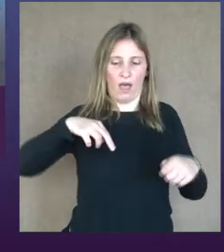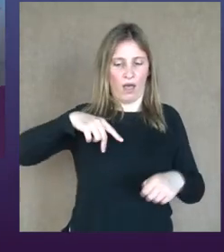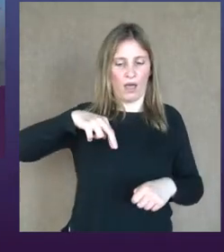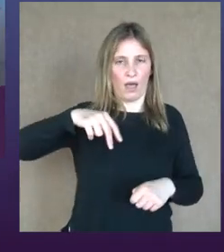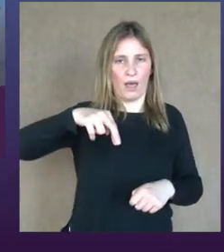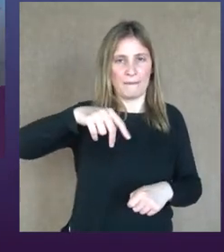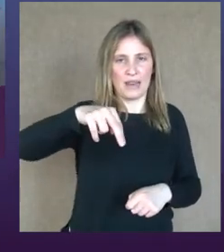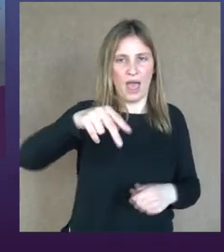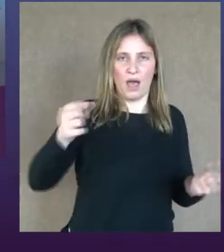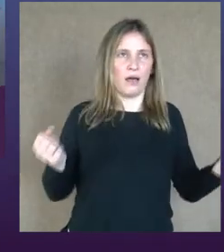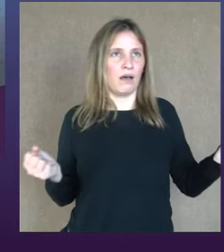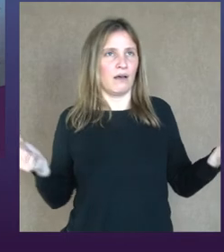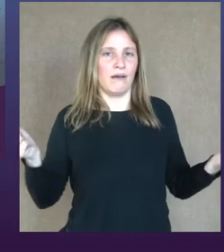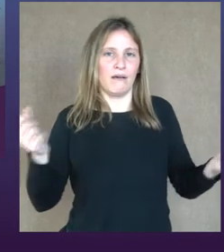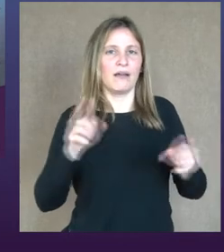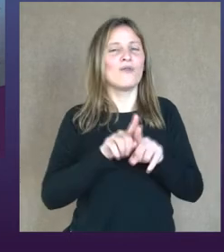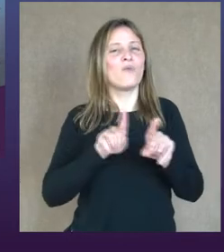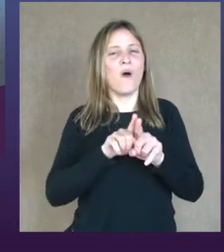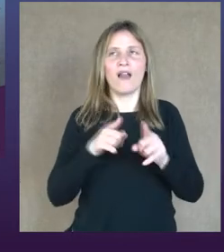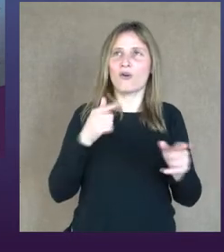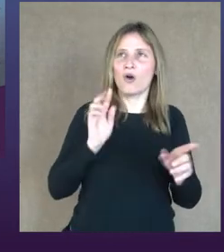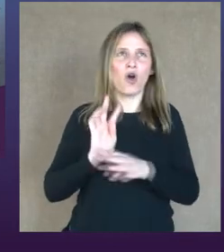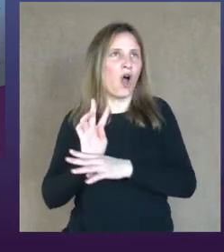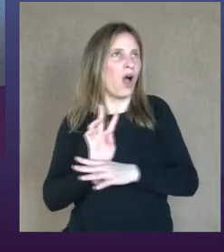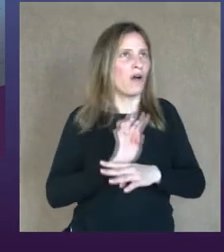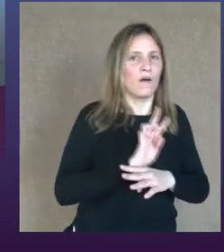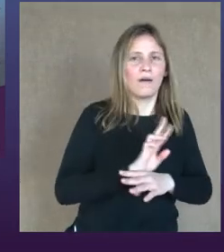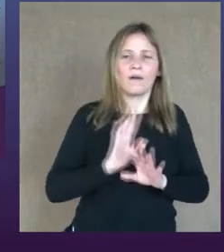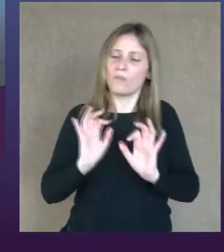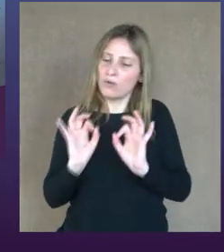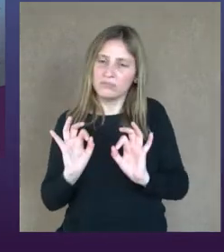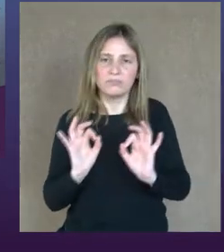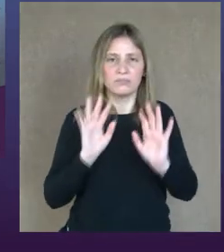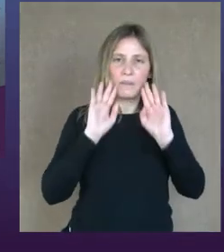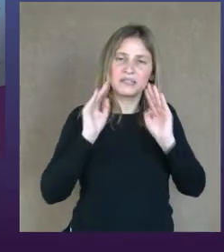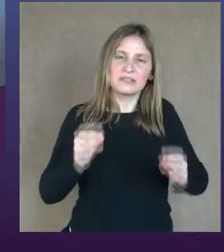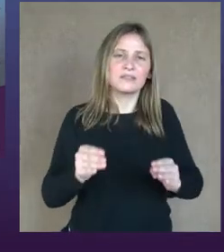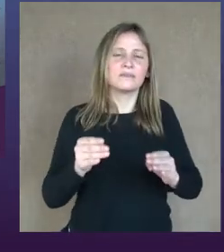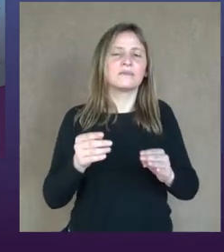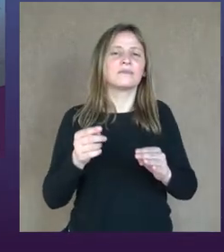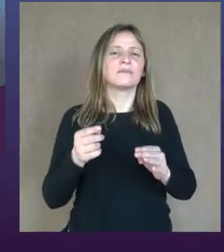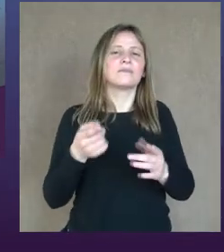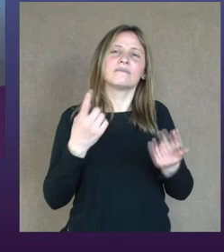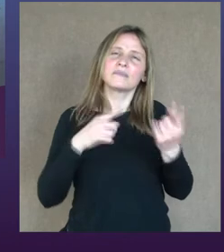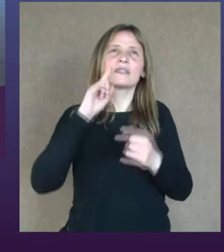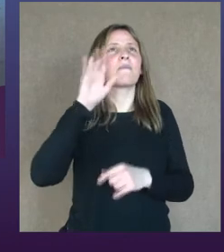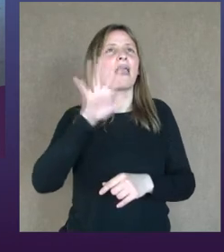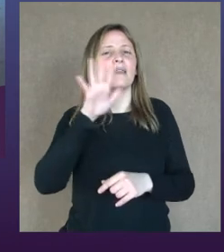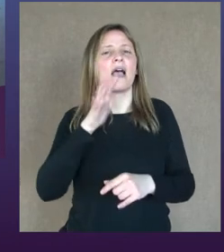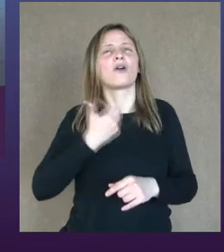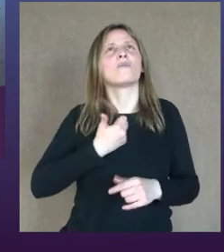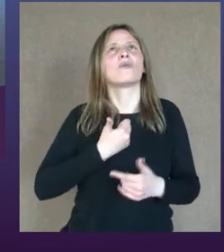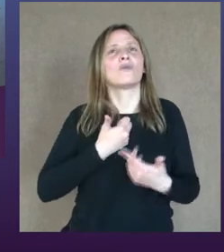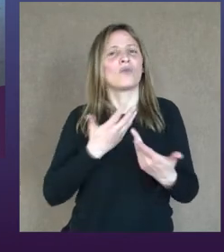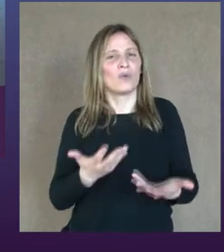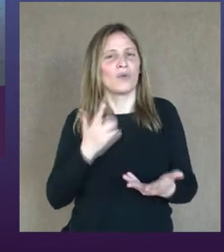más escuchándolas a ustedes también, que están. Tan específico, ¿no? Tan, y uno no, digo, se imagina